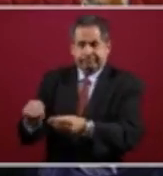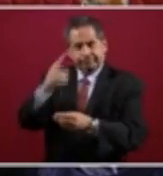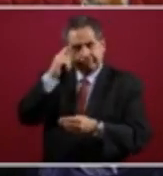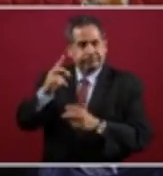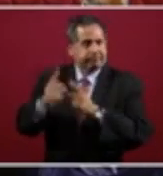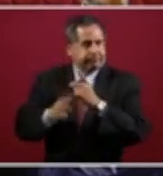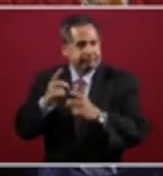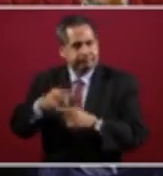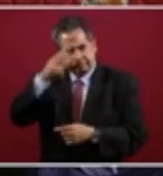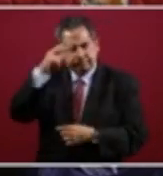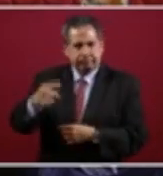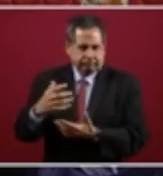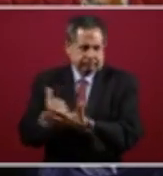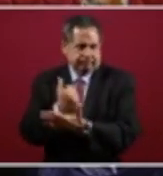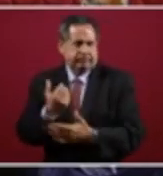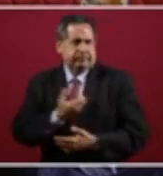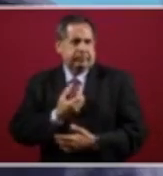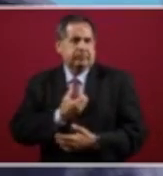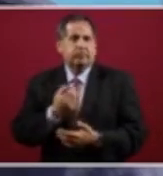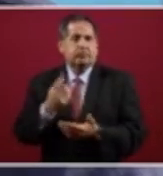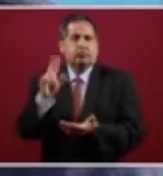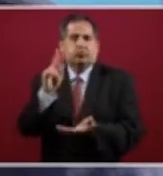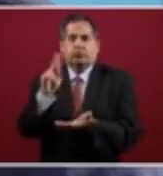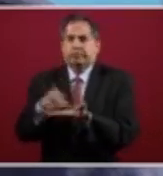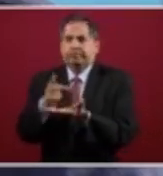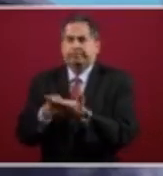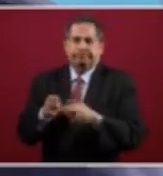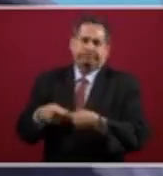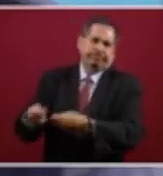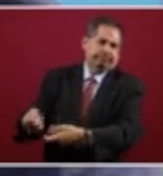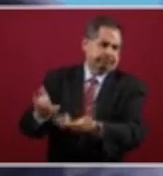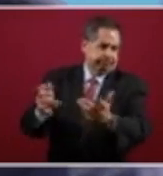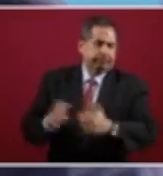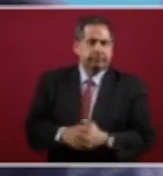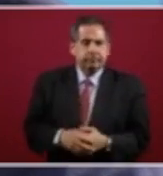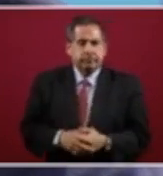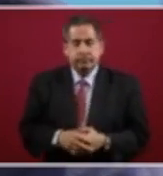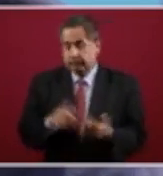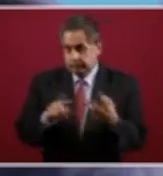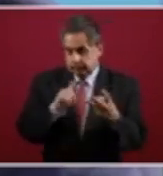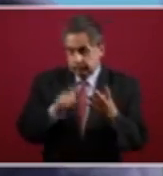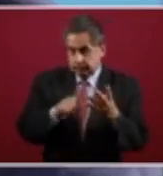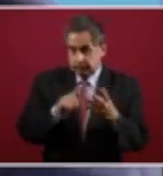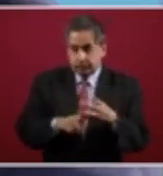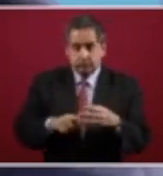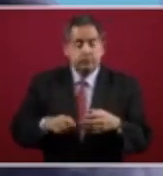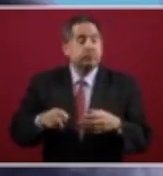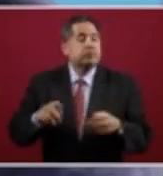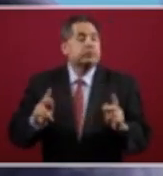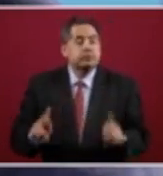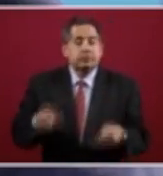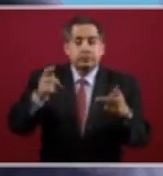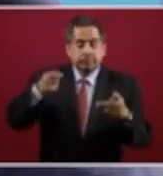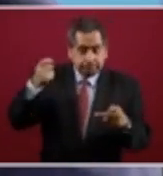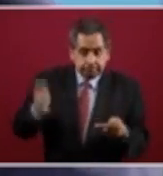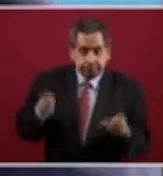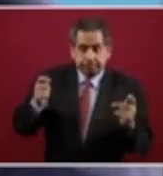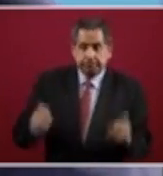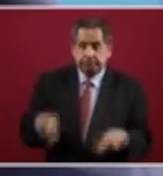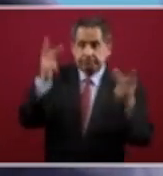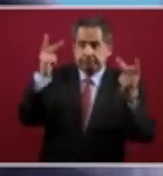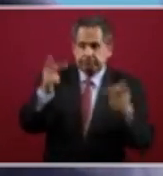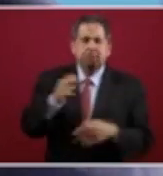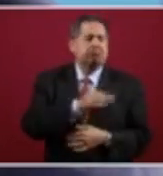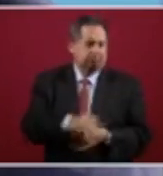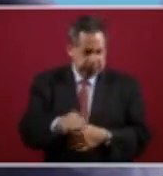hasta el día de hoy. Otro posicionamiento es que, en términos jurídicos, la subasta es completamente procedente y la vamos a llevar a